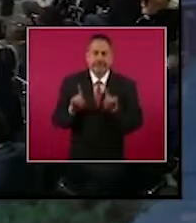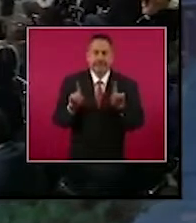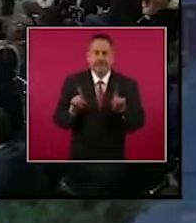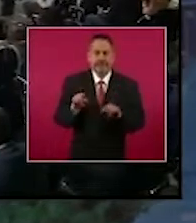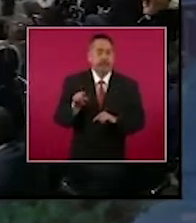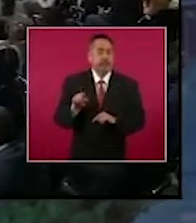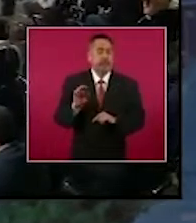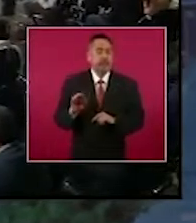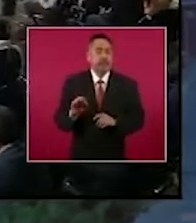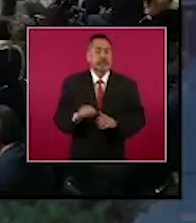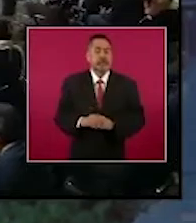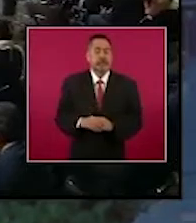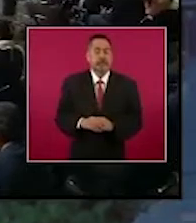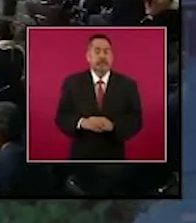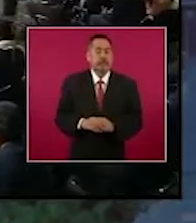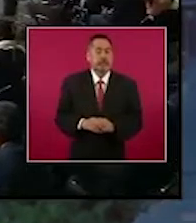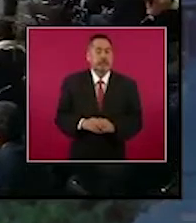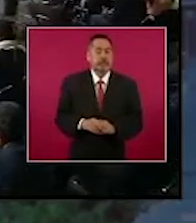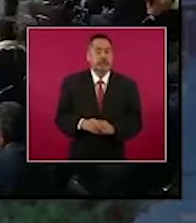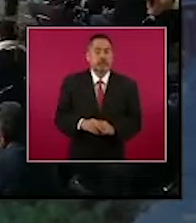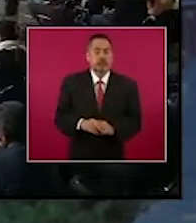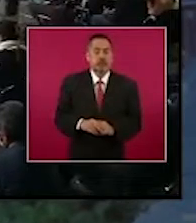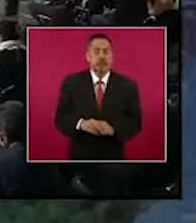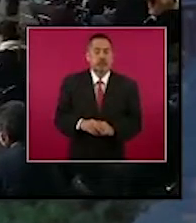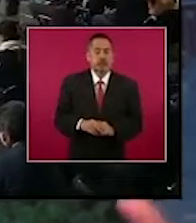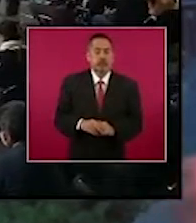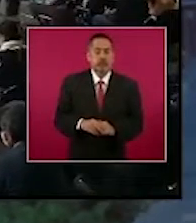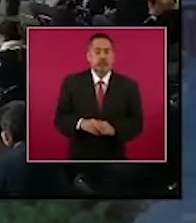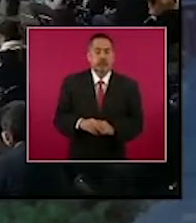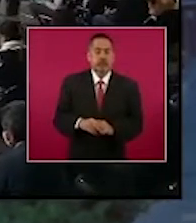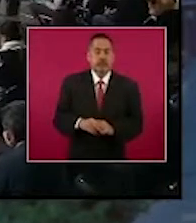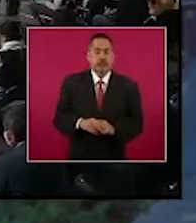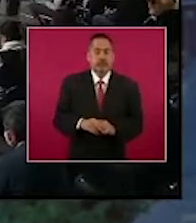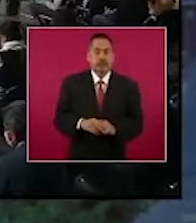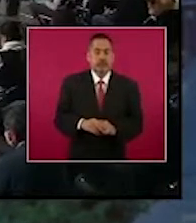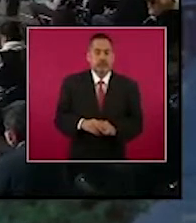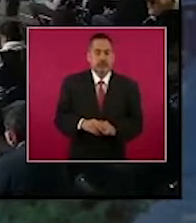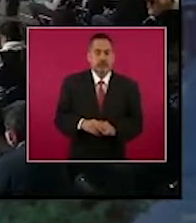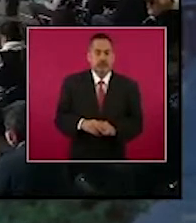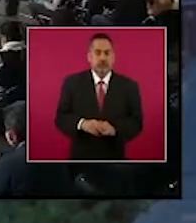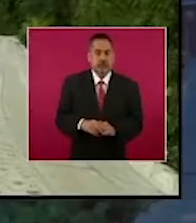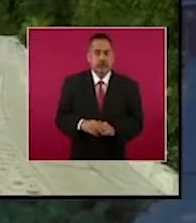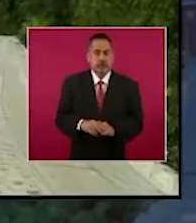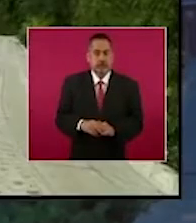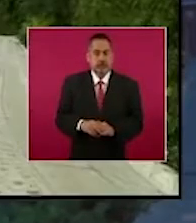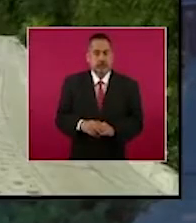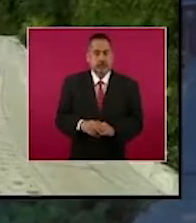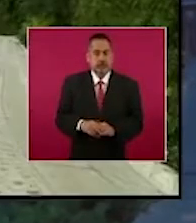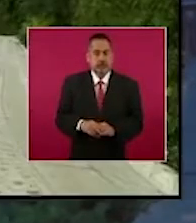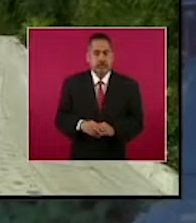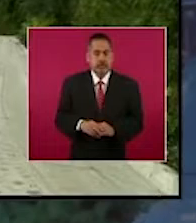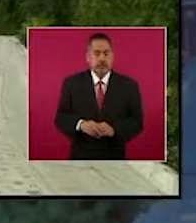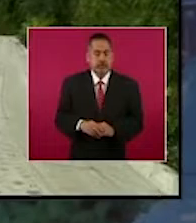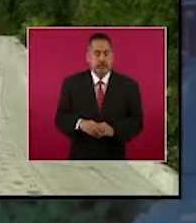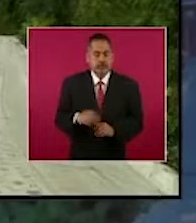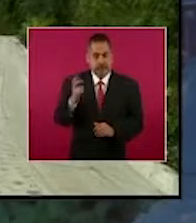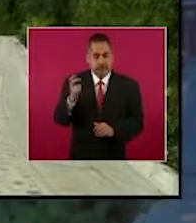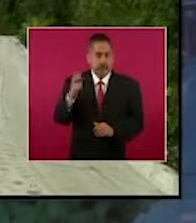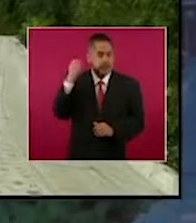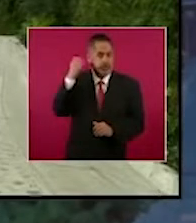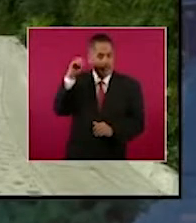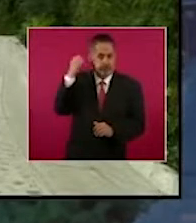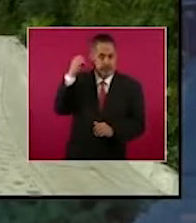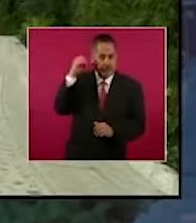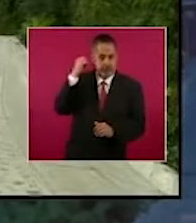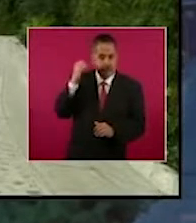pues, dinero para sus bolsillos. Y se ayudan ahí en la población, inclusive, si sobra, inclusive, si sobra,